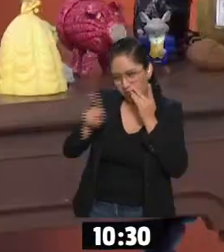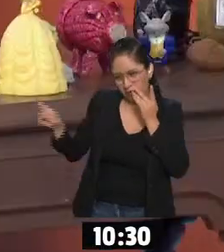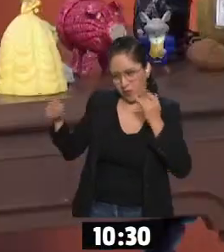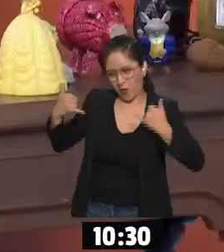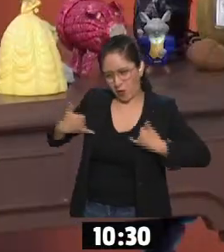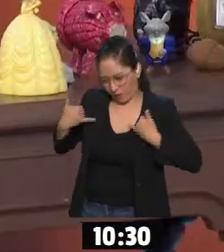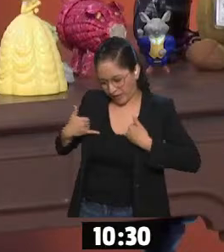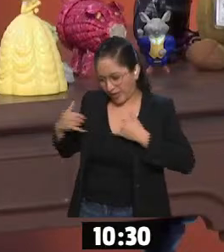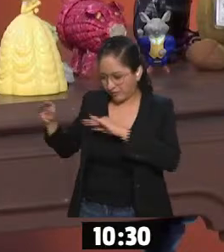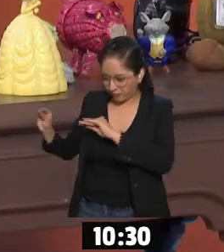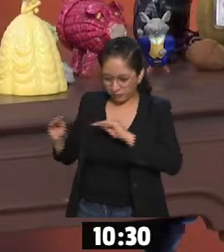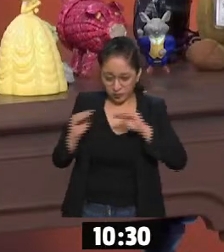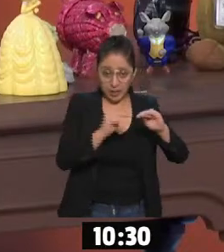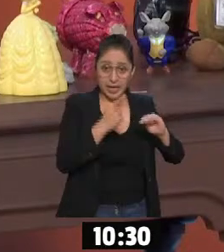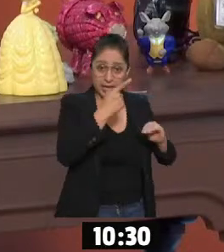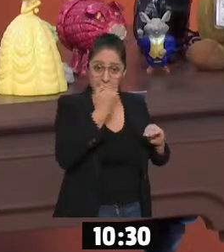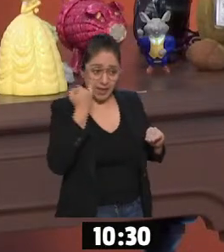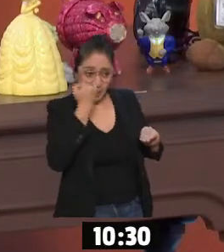mandan